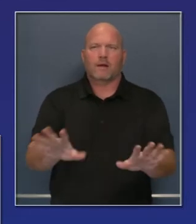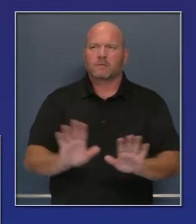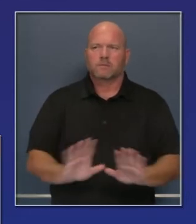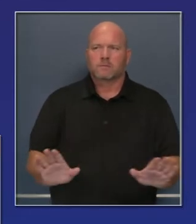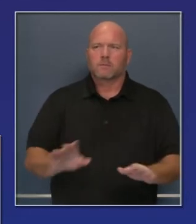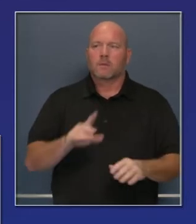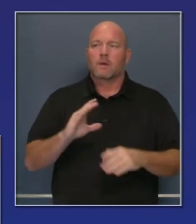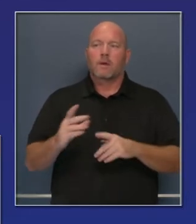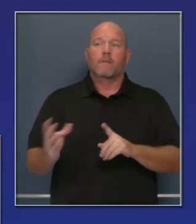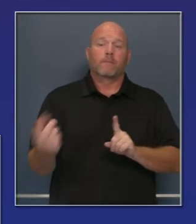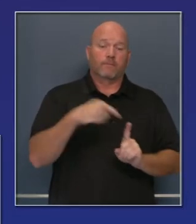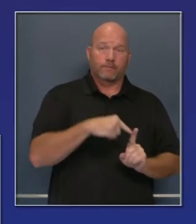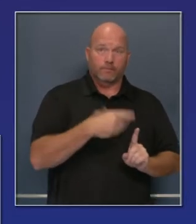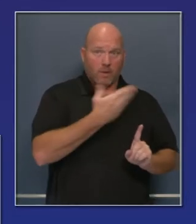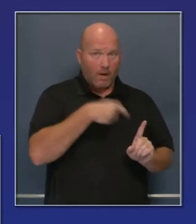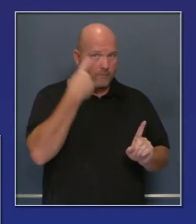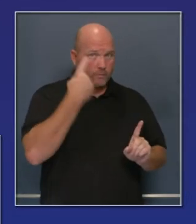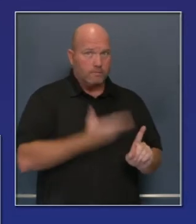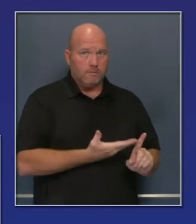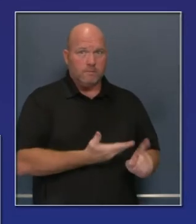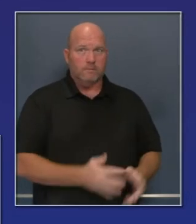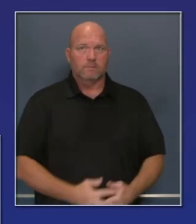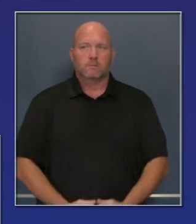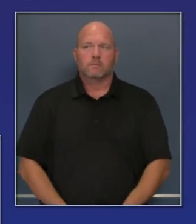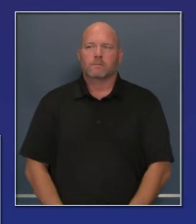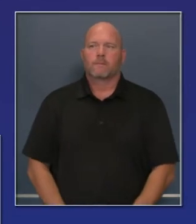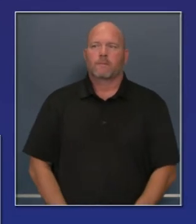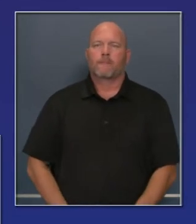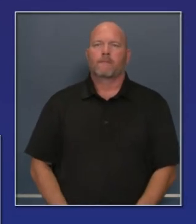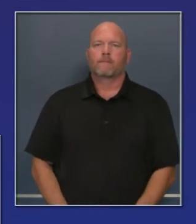Con esto, le regreso al podio al gobernador. Gracias.